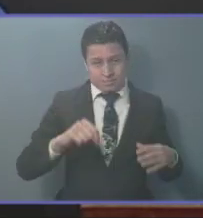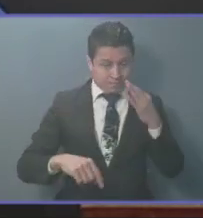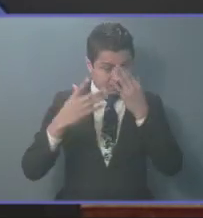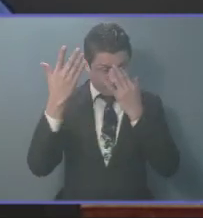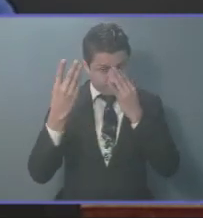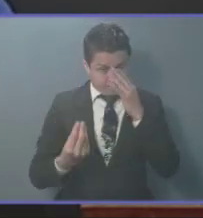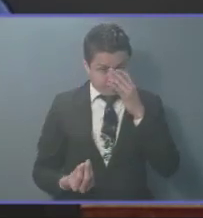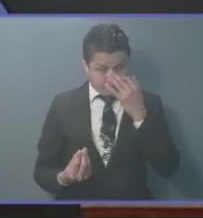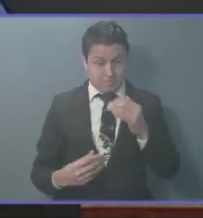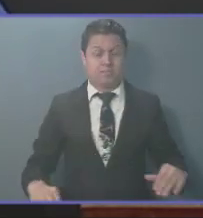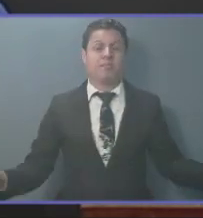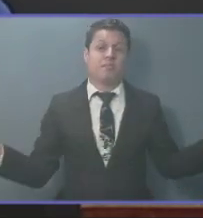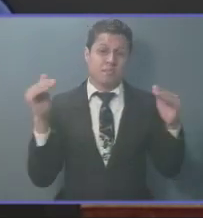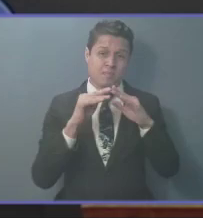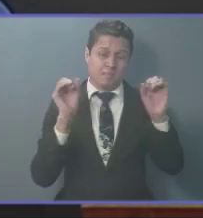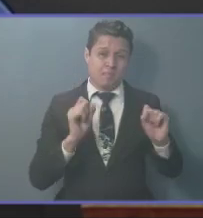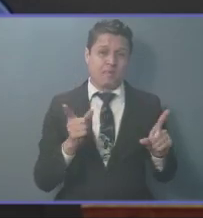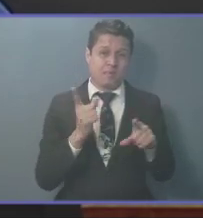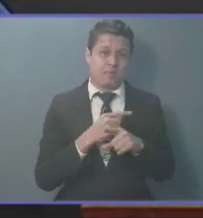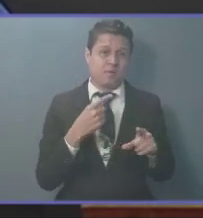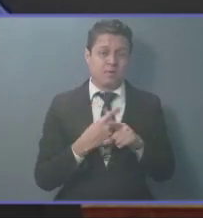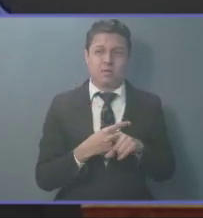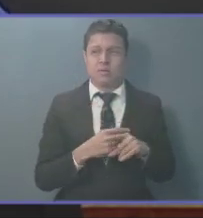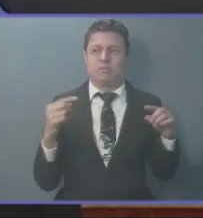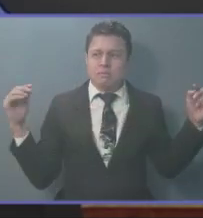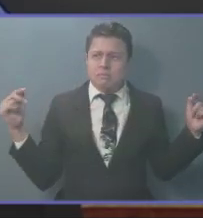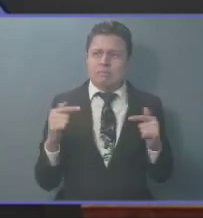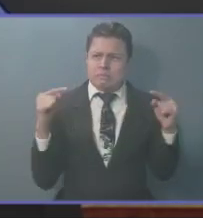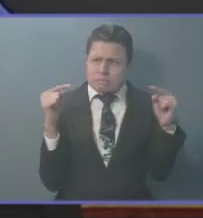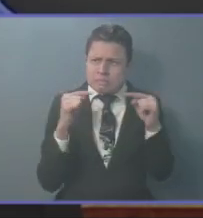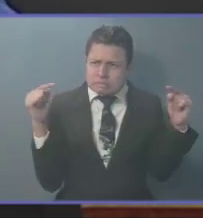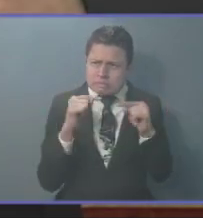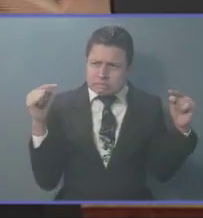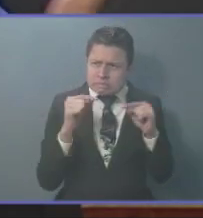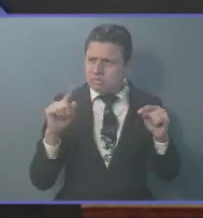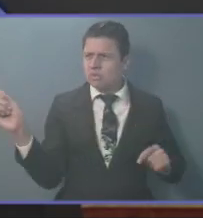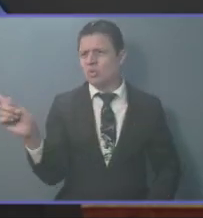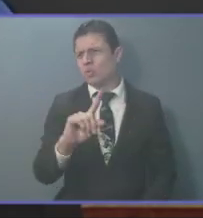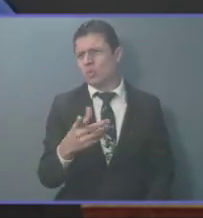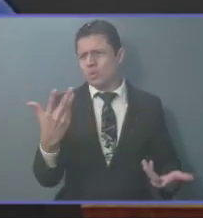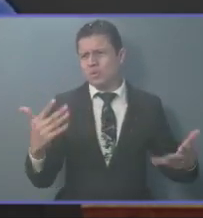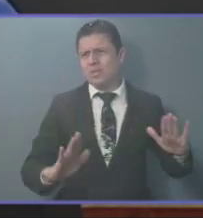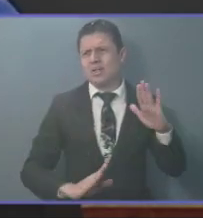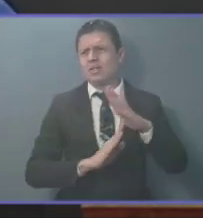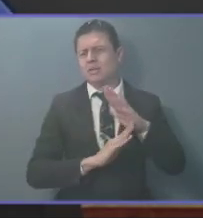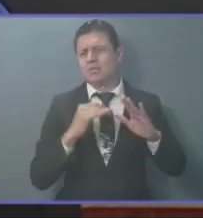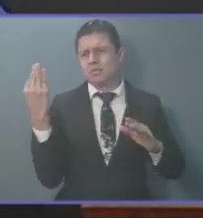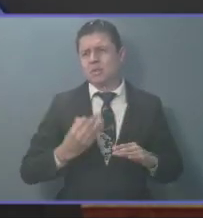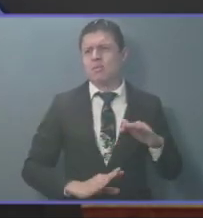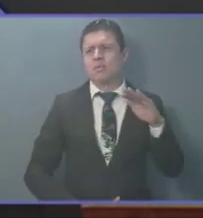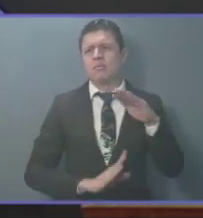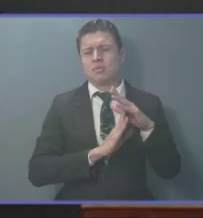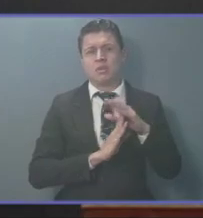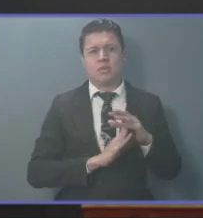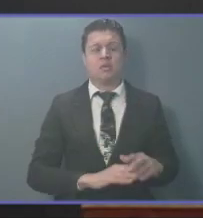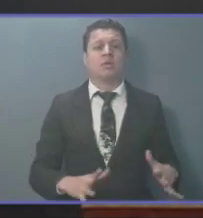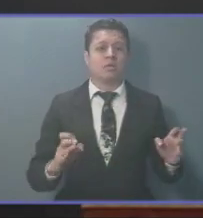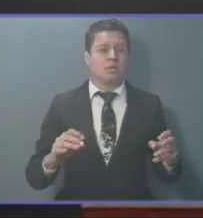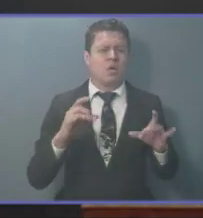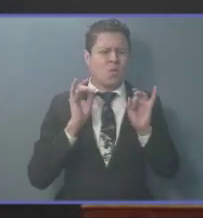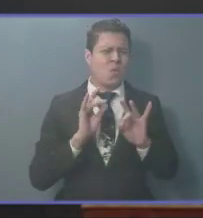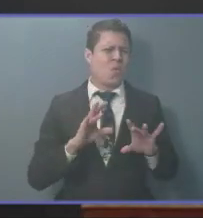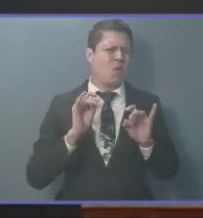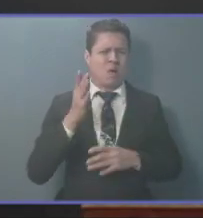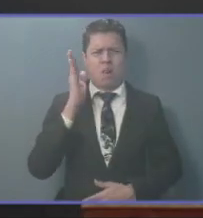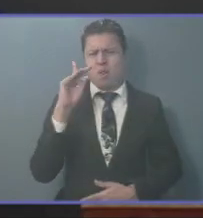día cambiemos esta dinámica de confrontación provocada por un discurso de odio y provocada